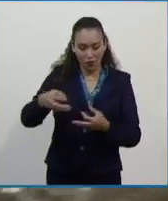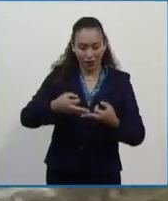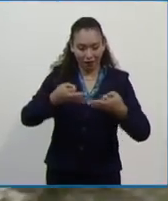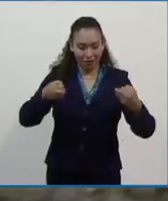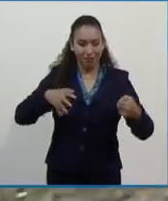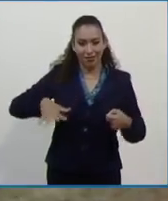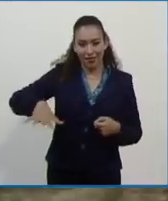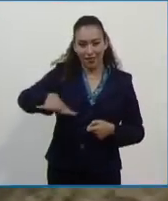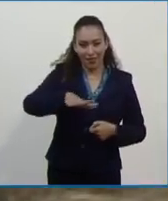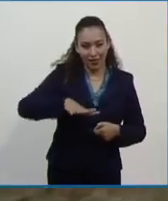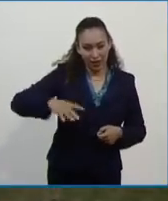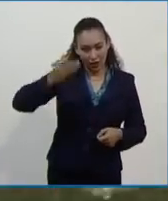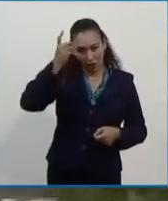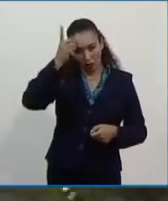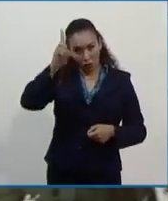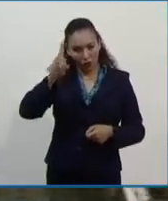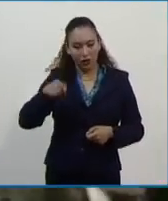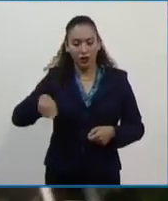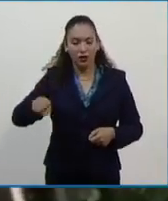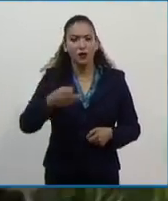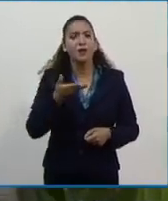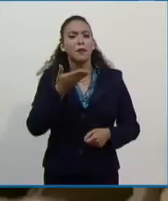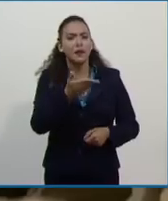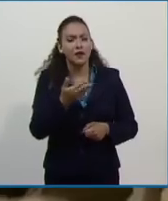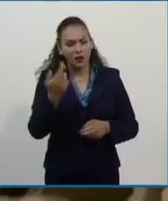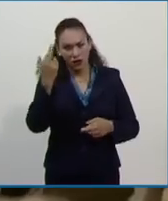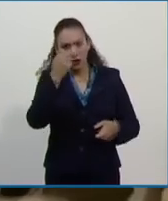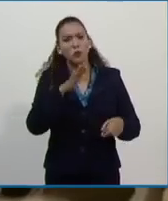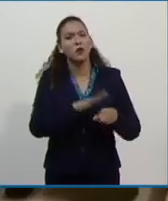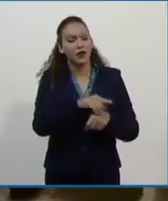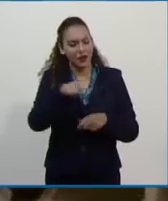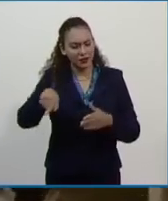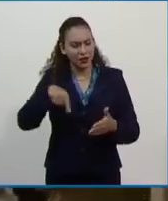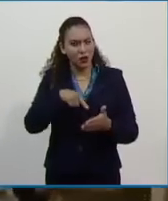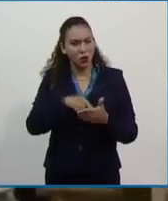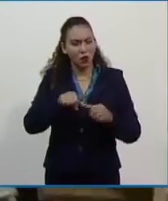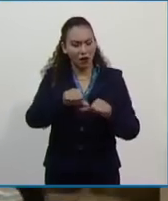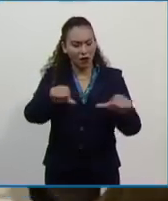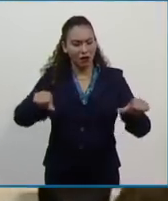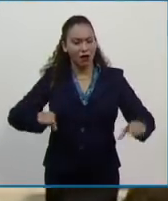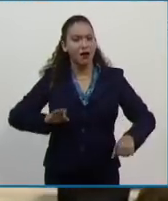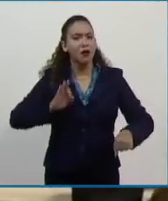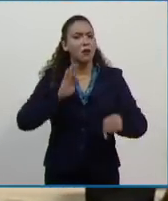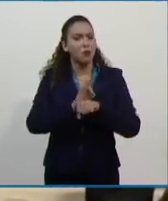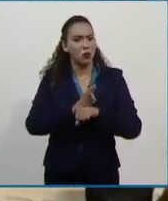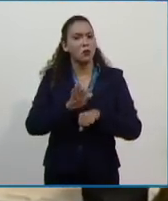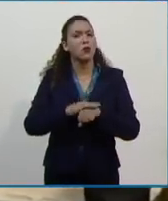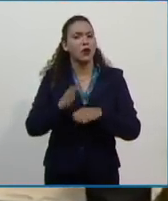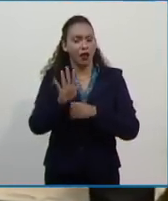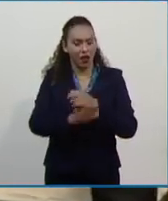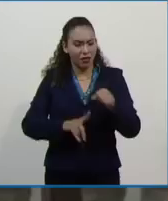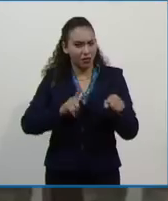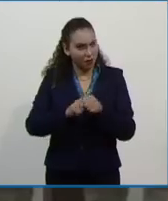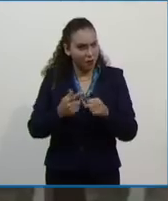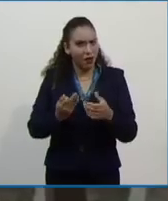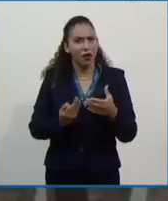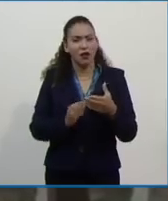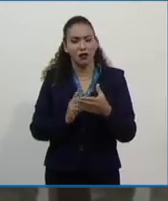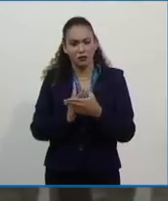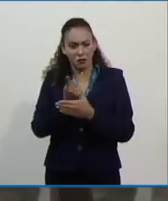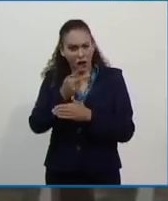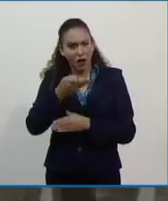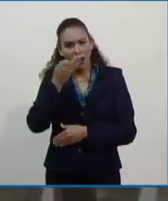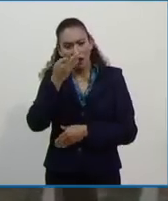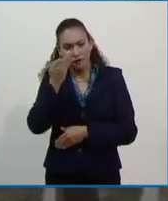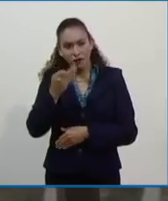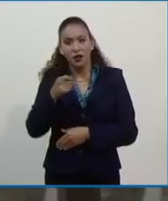Roo, en contra del decreto que declaró área natural protegida con el carácter de área de protección de flora y fauna a la región conocida